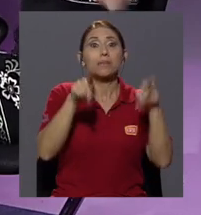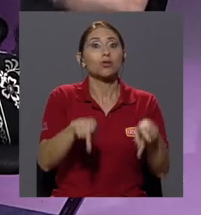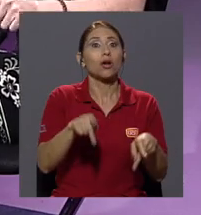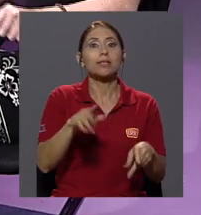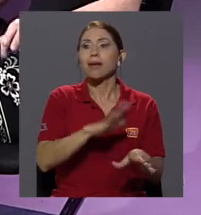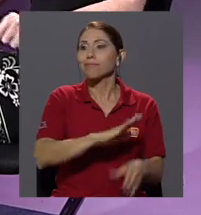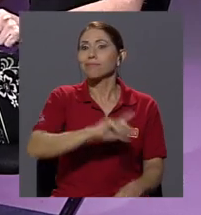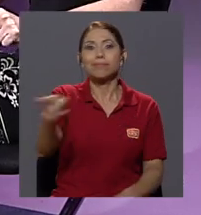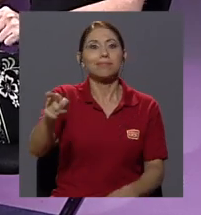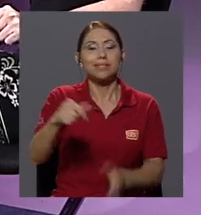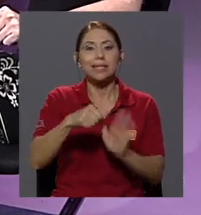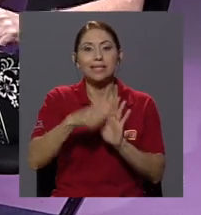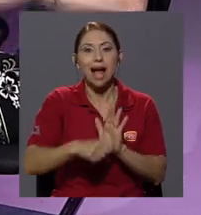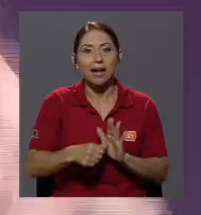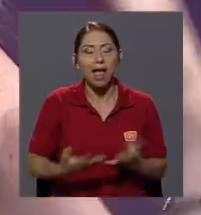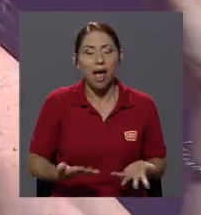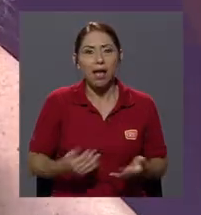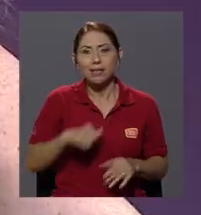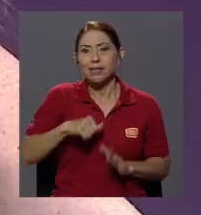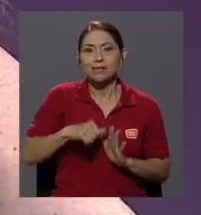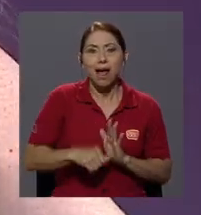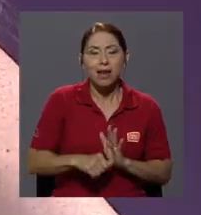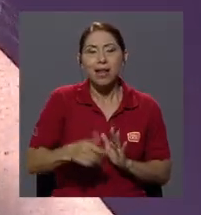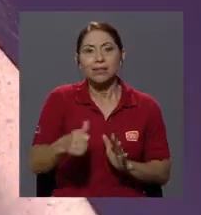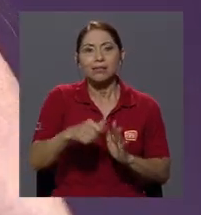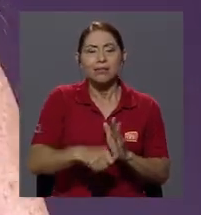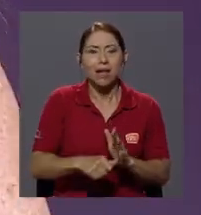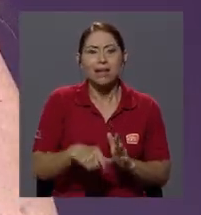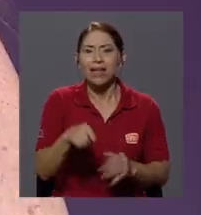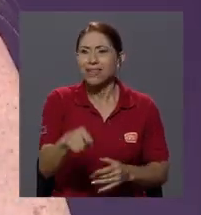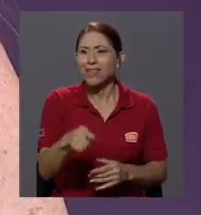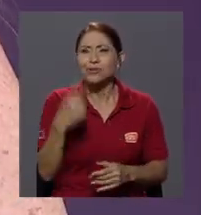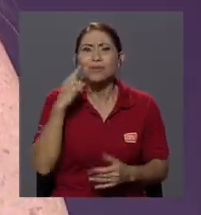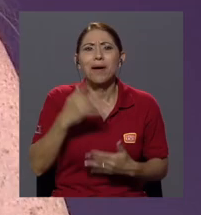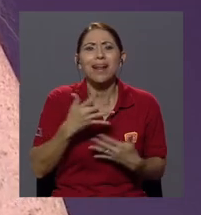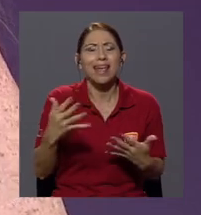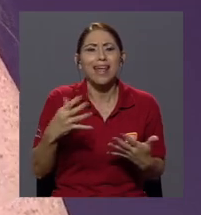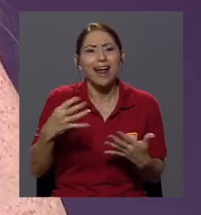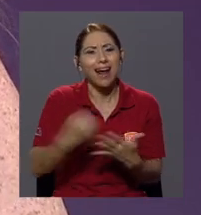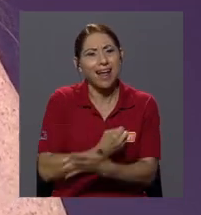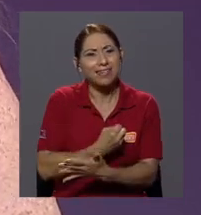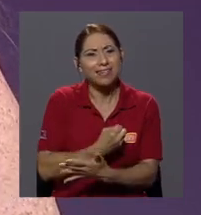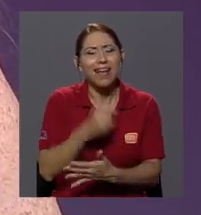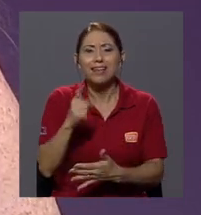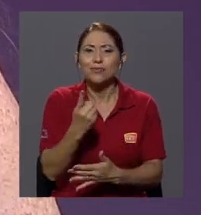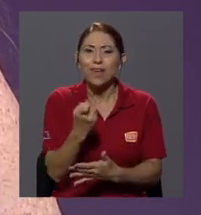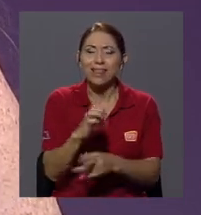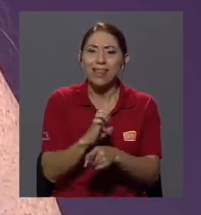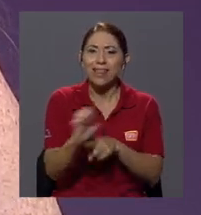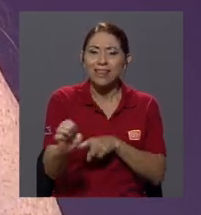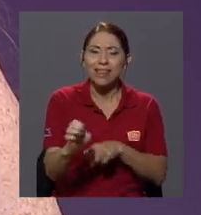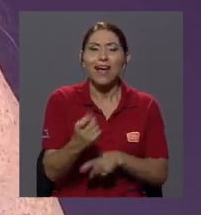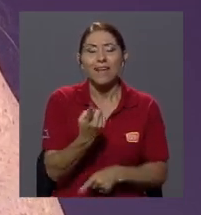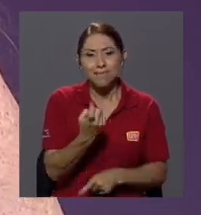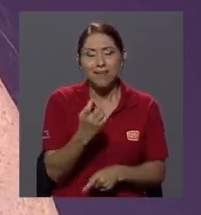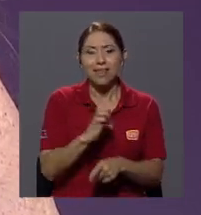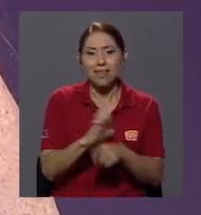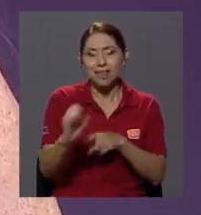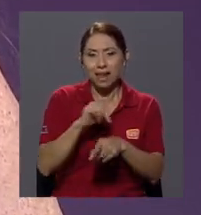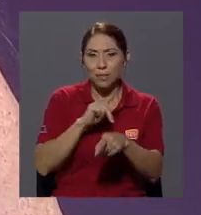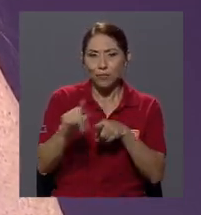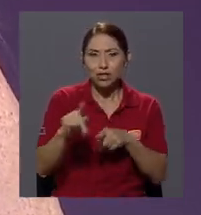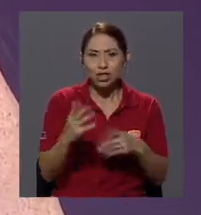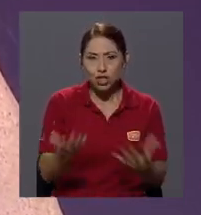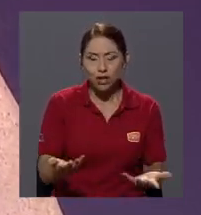todo el mundo nada más va para cesárea y es es por también por ganancia y eso es una falta de ética verdad es una falta de